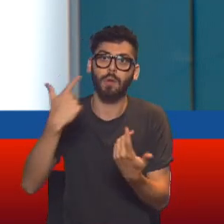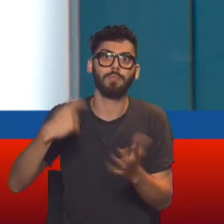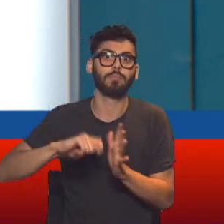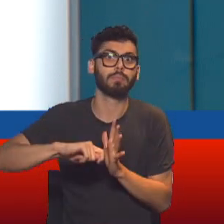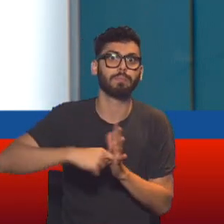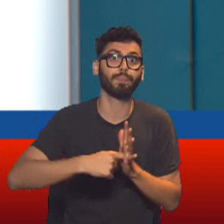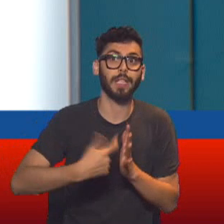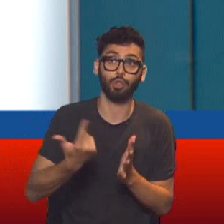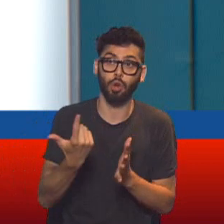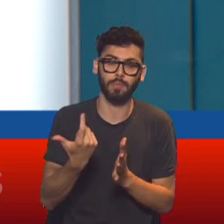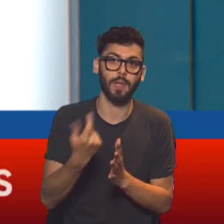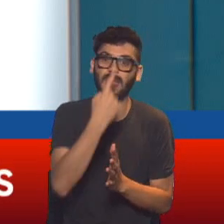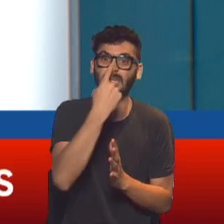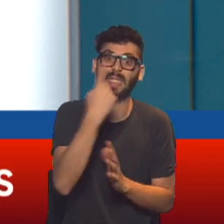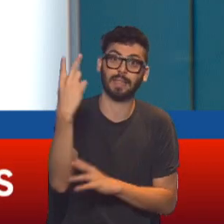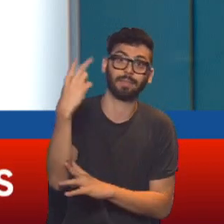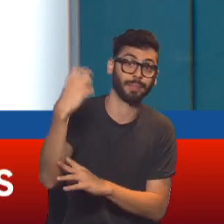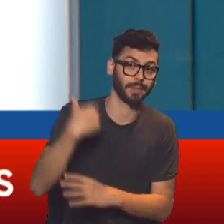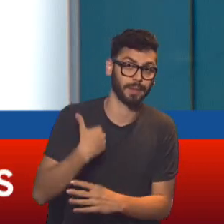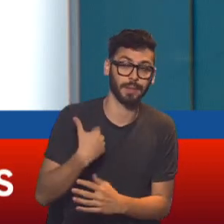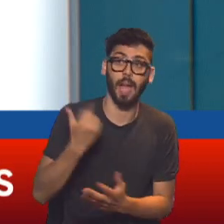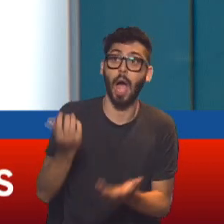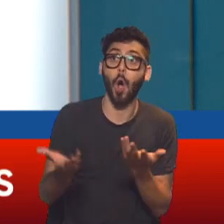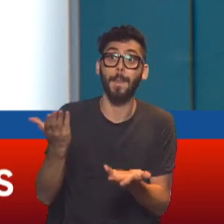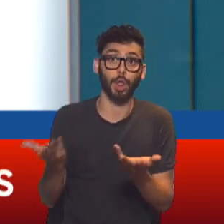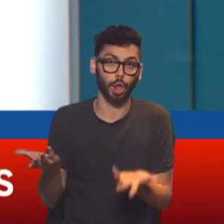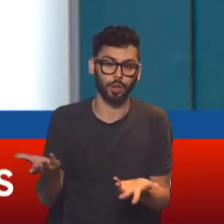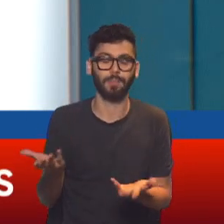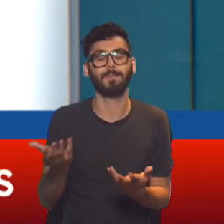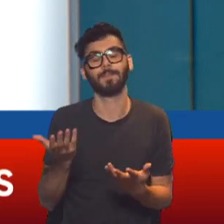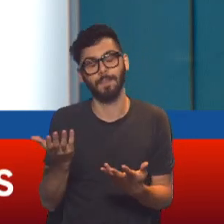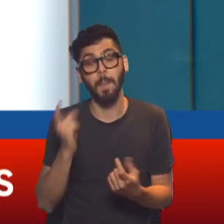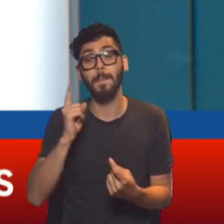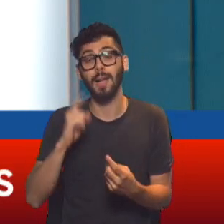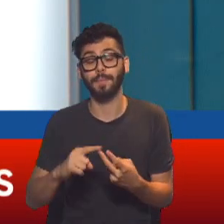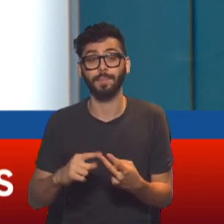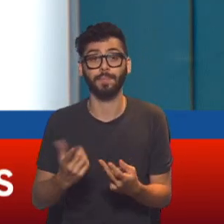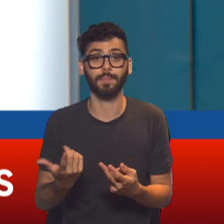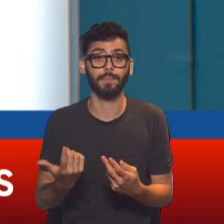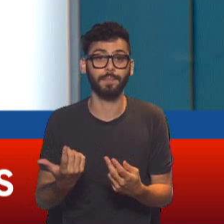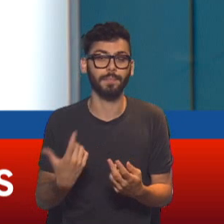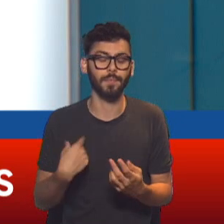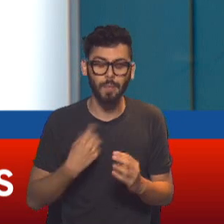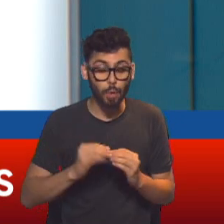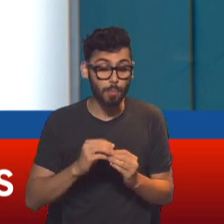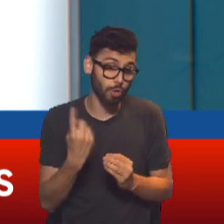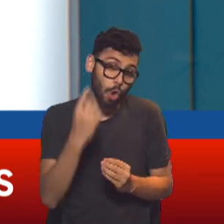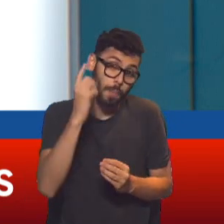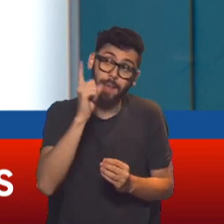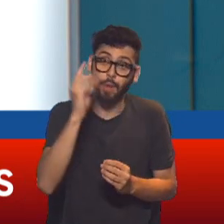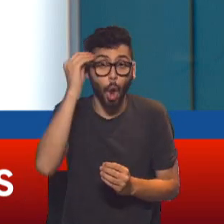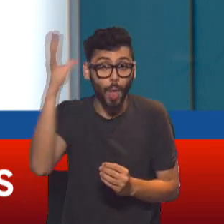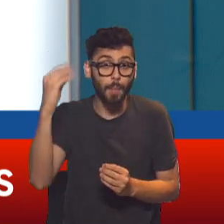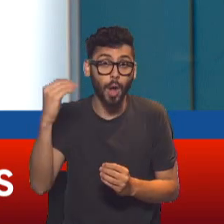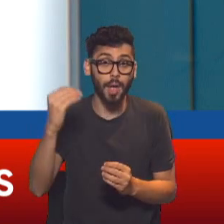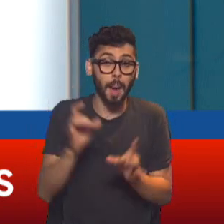para recuperar, por así decir, esos aumentos. Y además nosotros tenemos otro problema que a veces nos olvidamos, que es el precio.